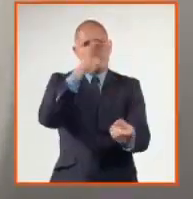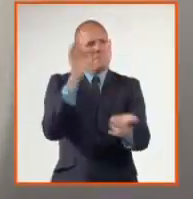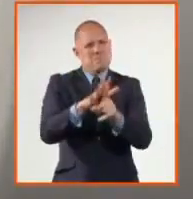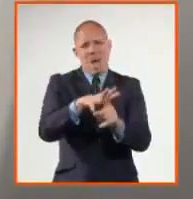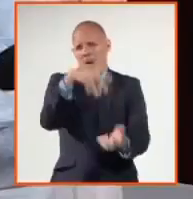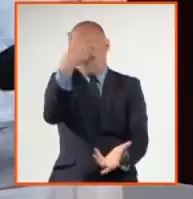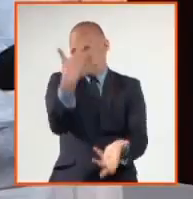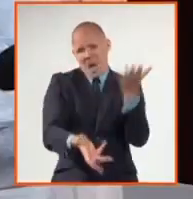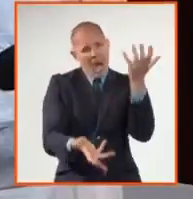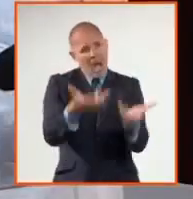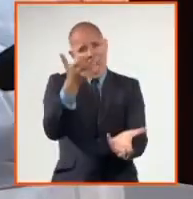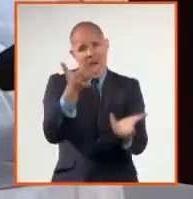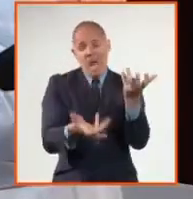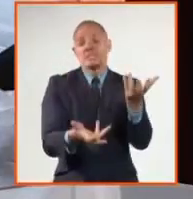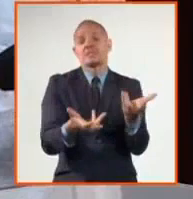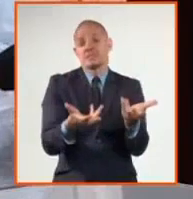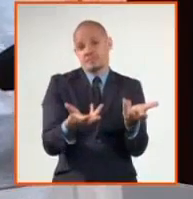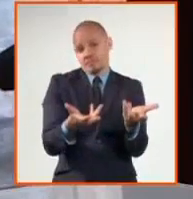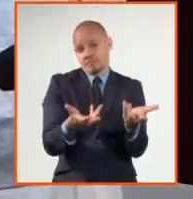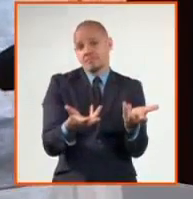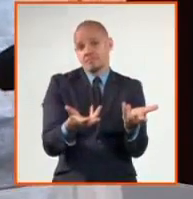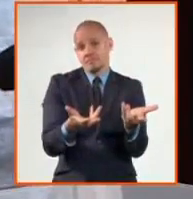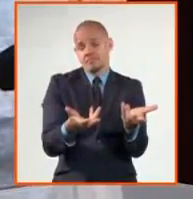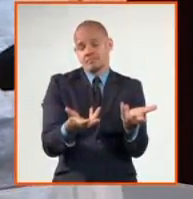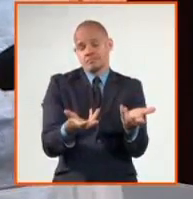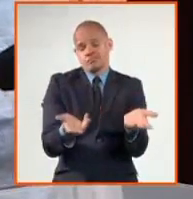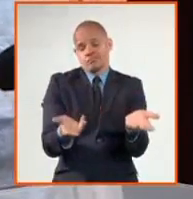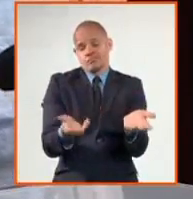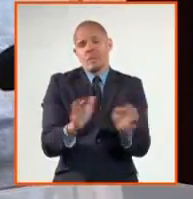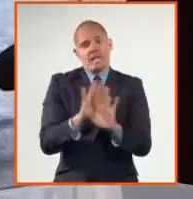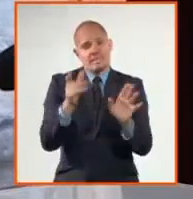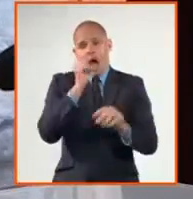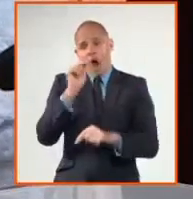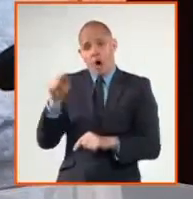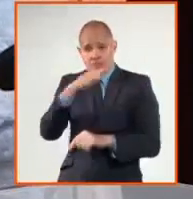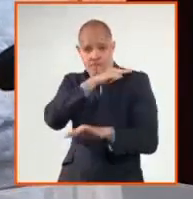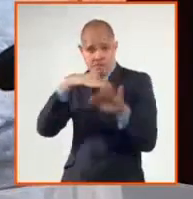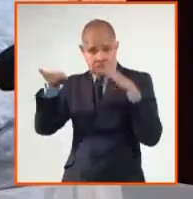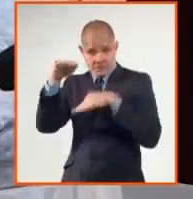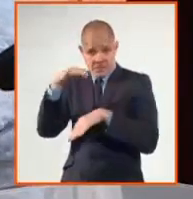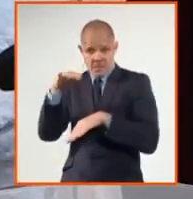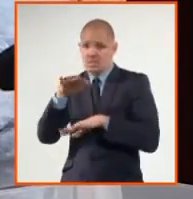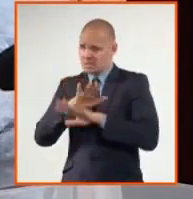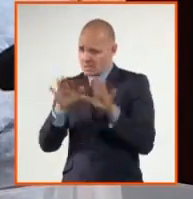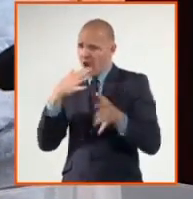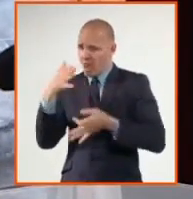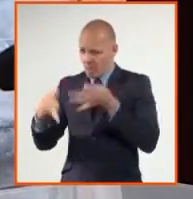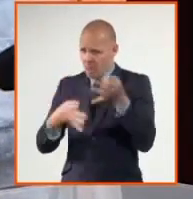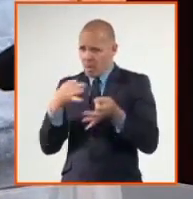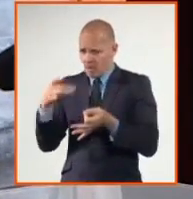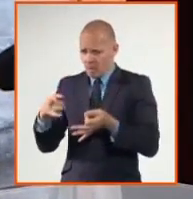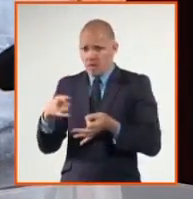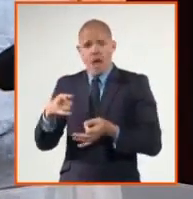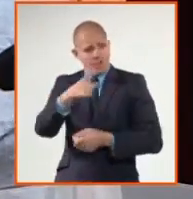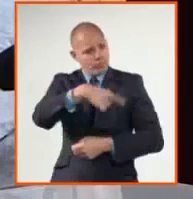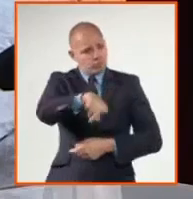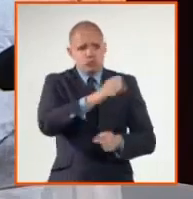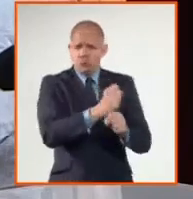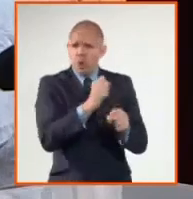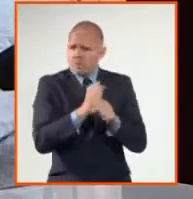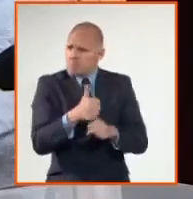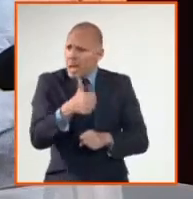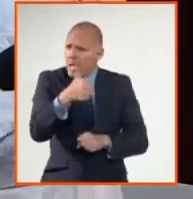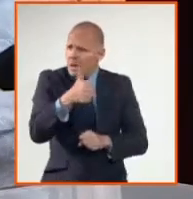grandes proporciones hay que decir como explicaba el ministro la actual del personal de operaciones fue correcto ellos